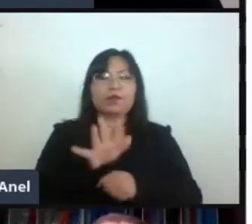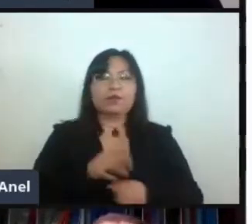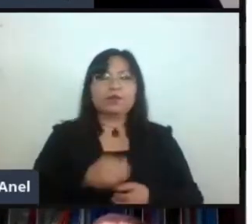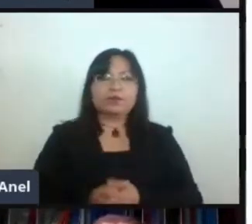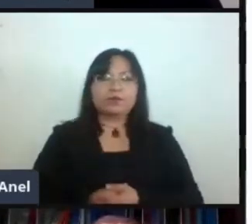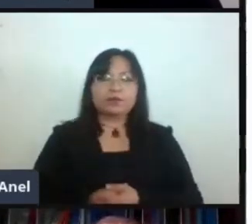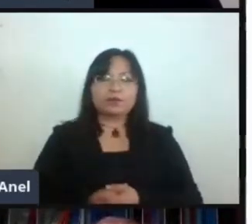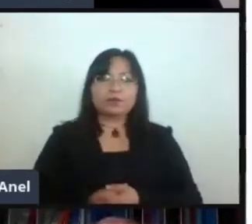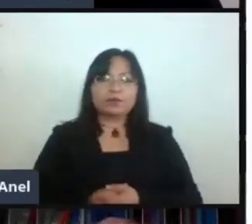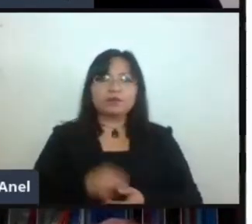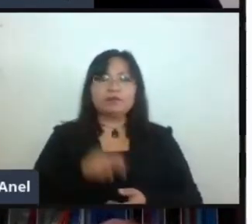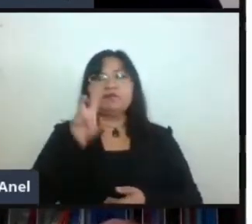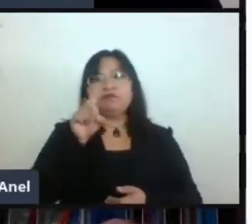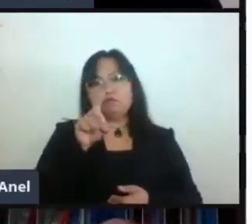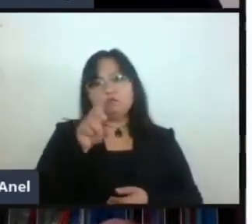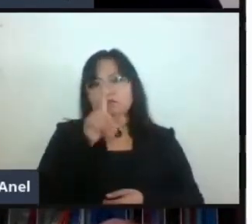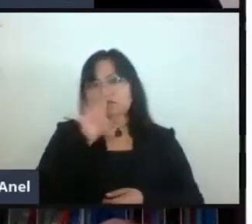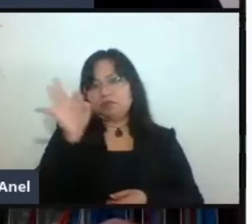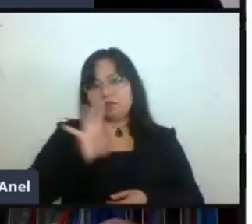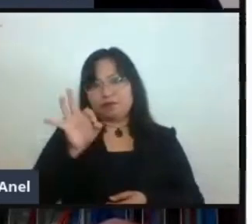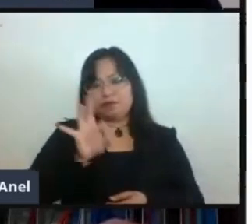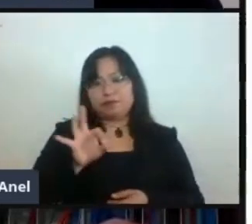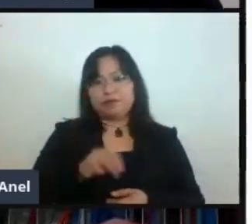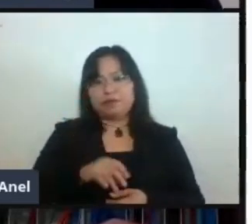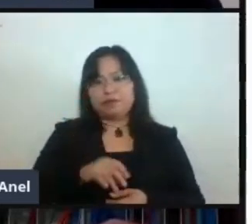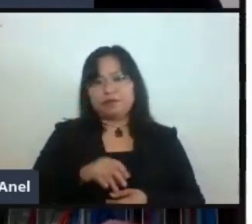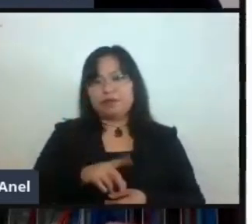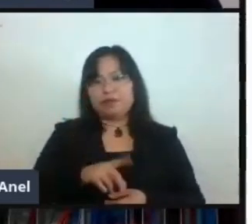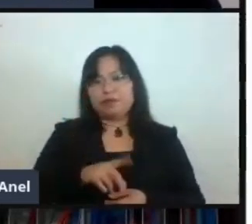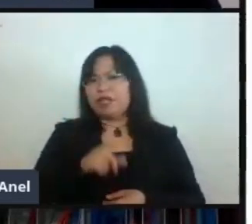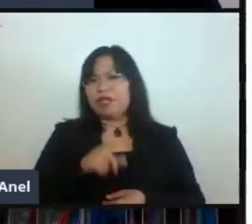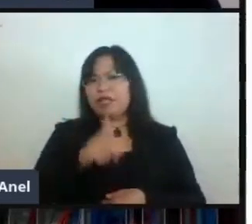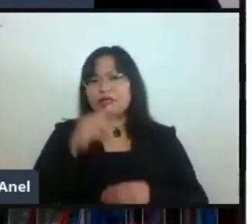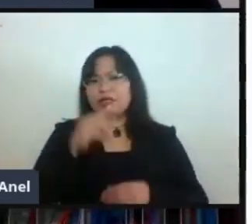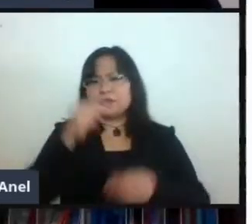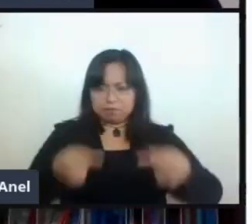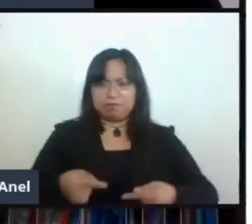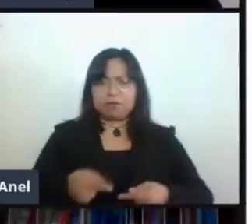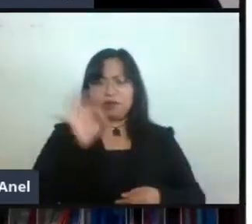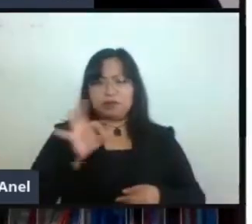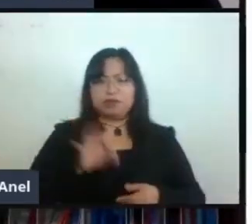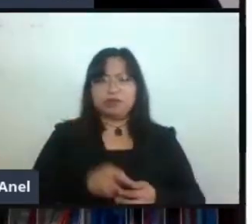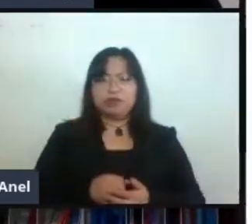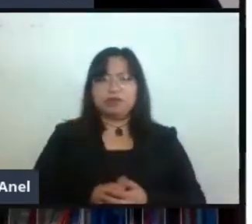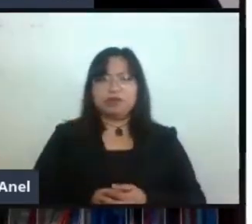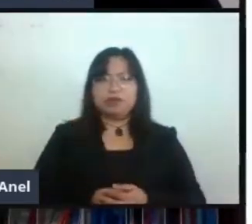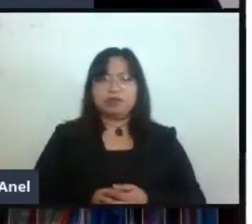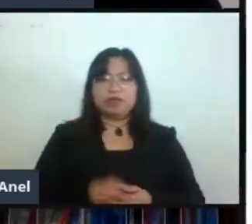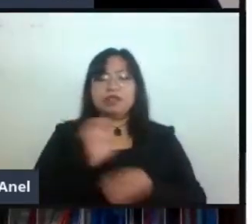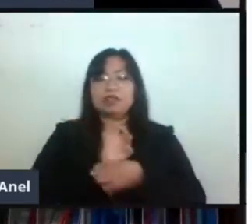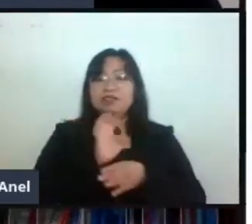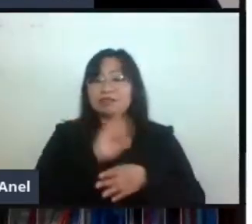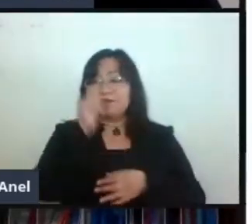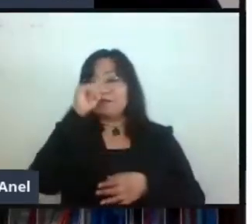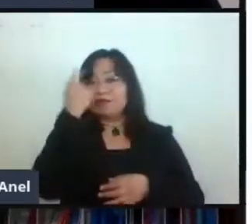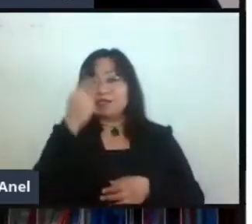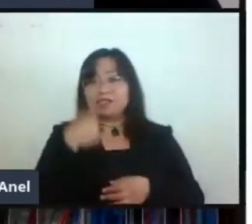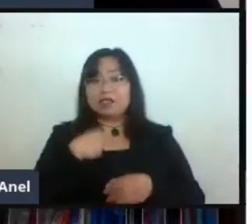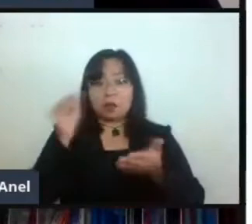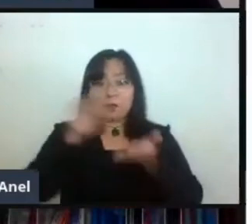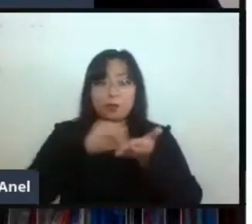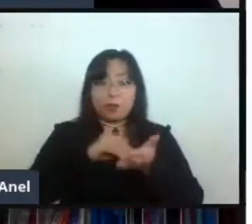el 30%, y en fin, sigo agregando. Entonces, yo puedo ponderar las